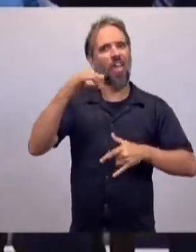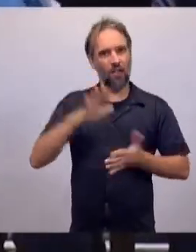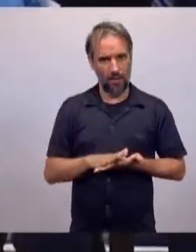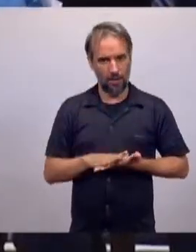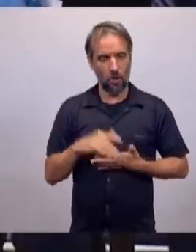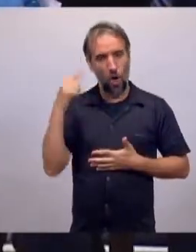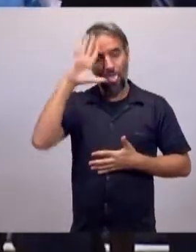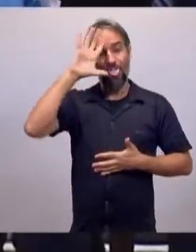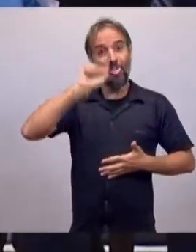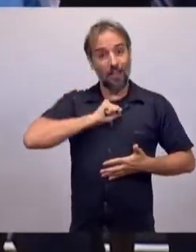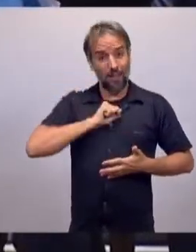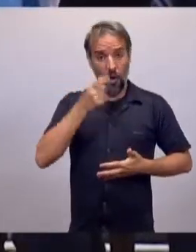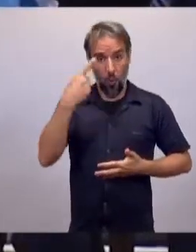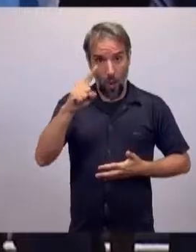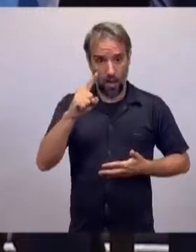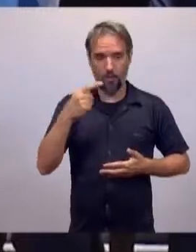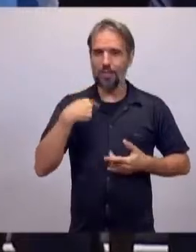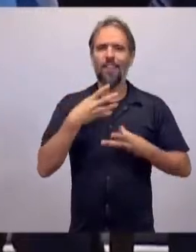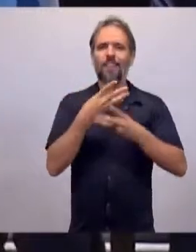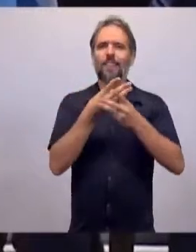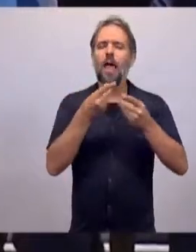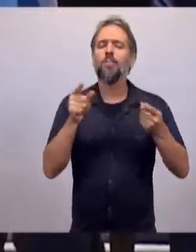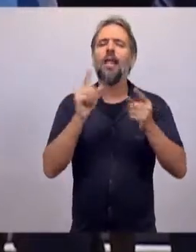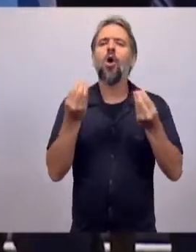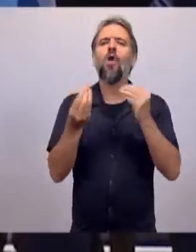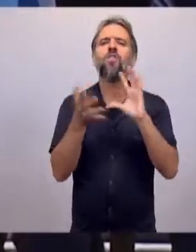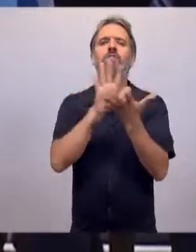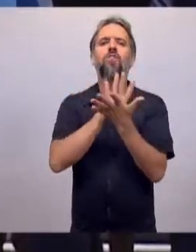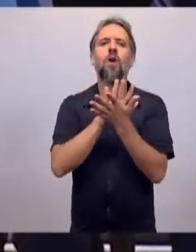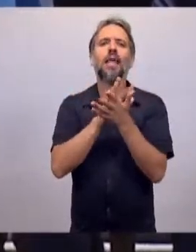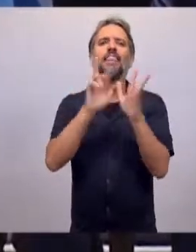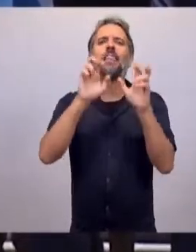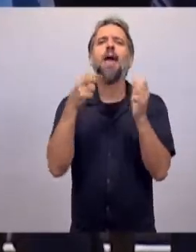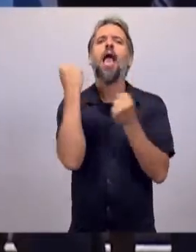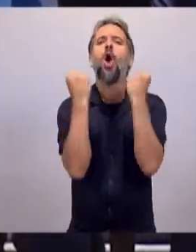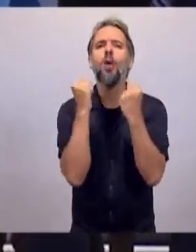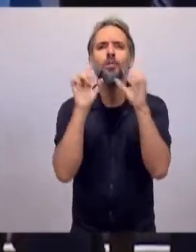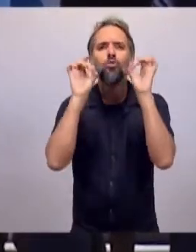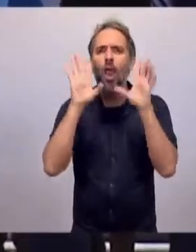nuestros desafíos no terminan solamente en el plano económico.